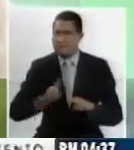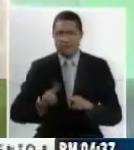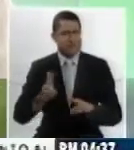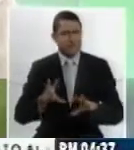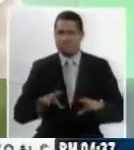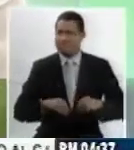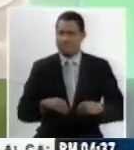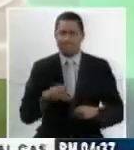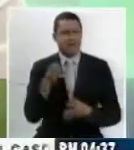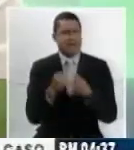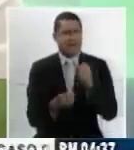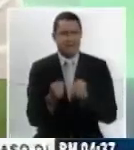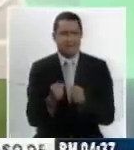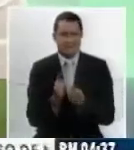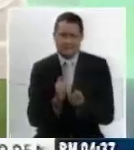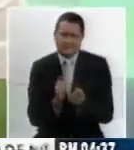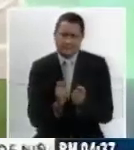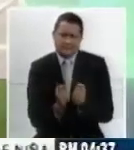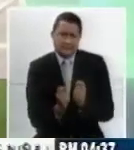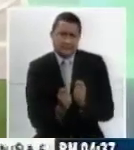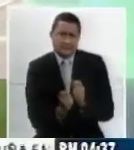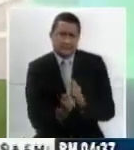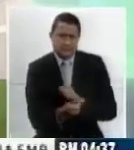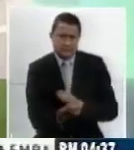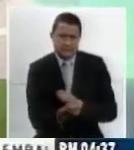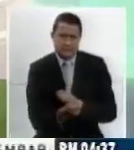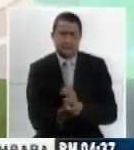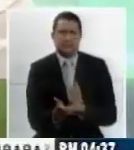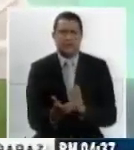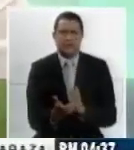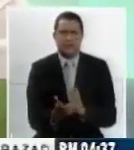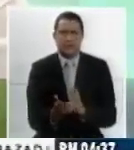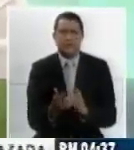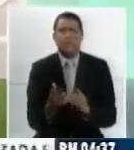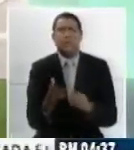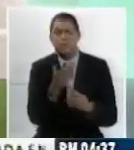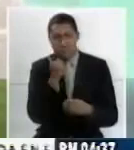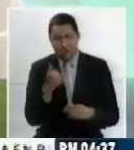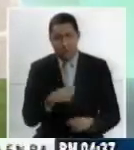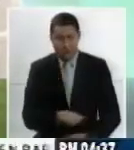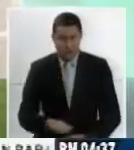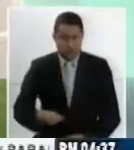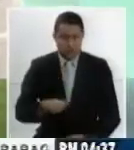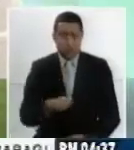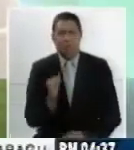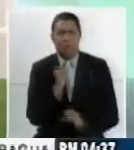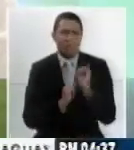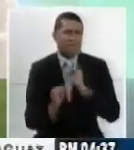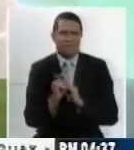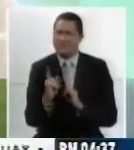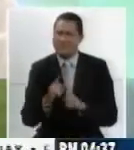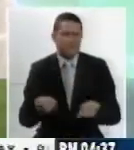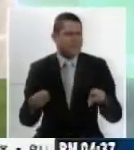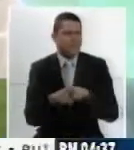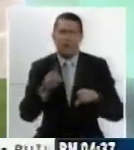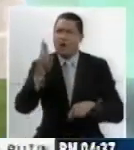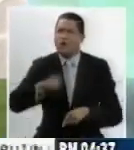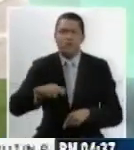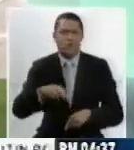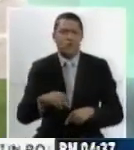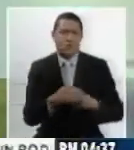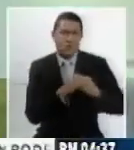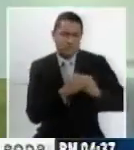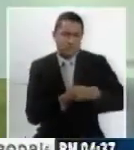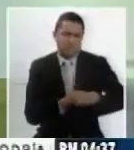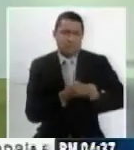tipo de leches, están siendo modificadas y han sido modificadas para hacerlas mucho más útiles al estómago de un bebé, pero no llegan a igualar jamás a la